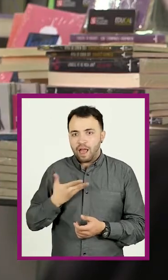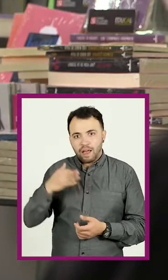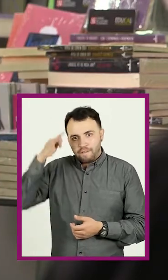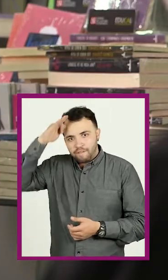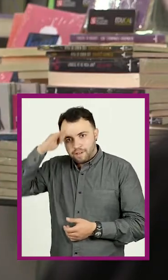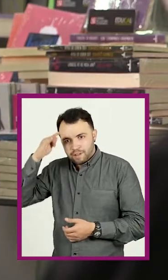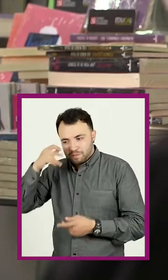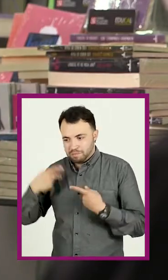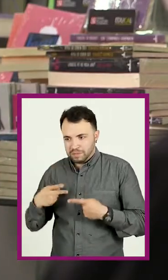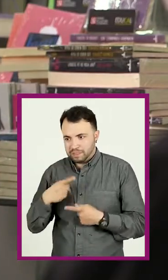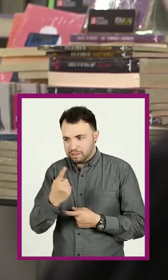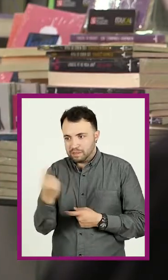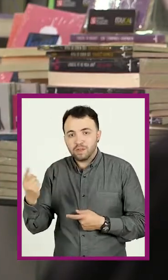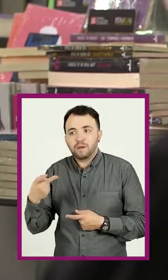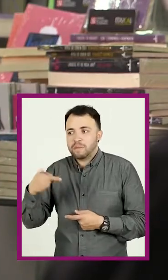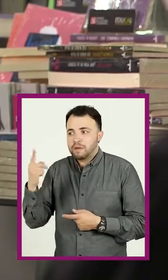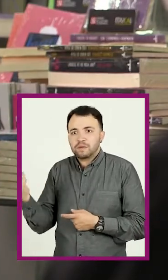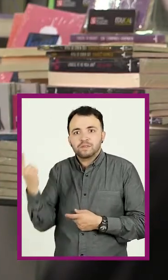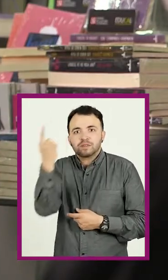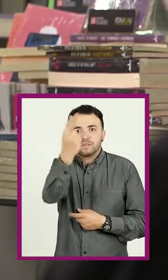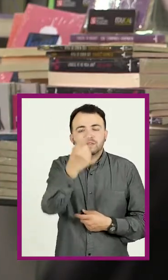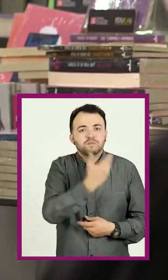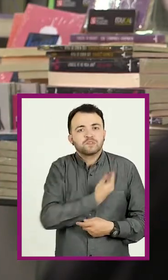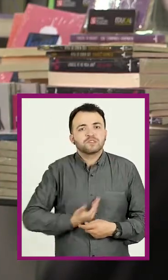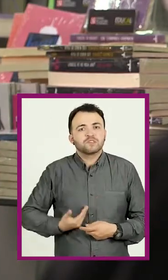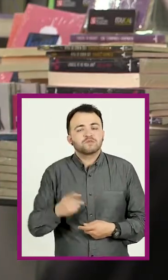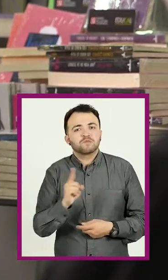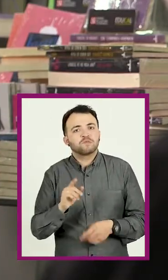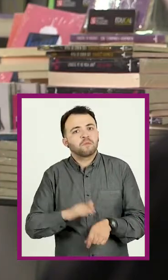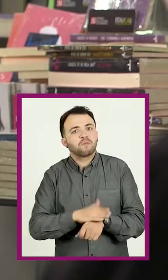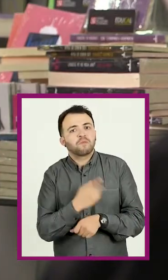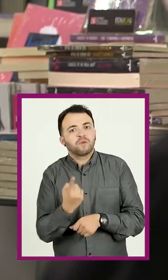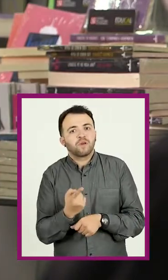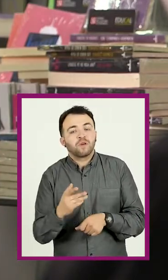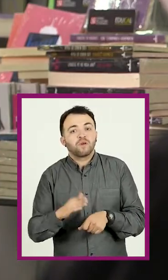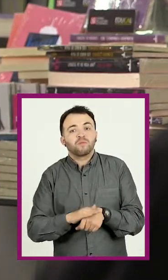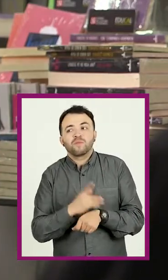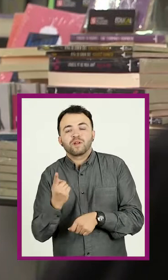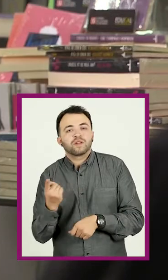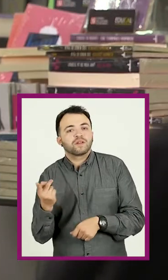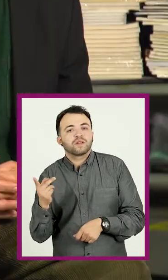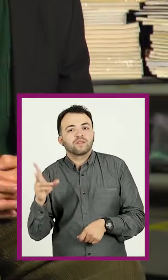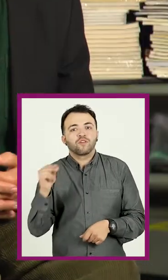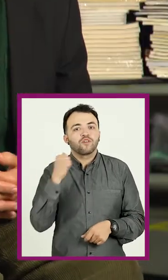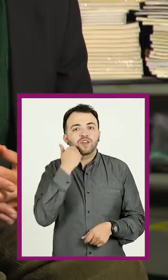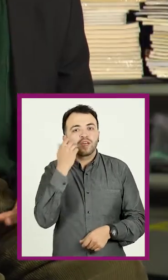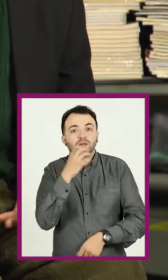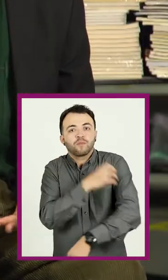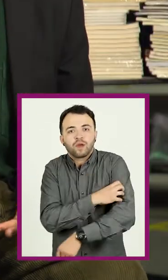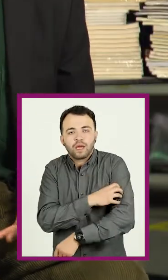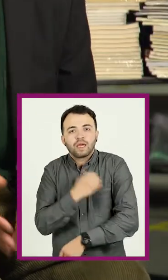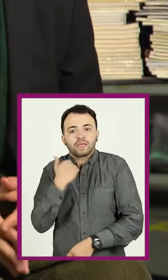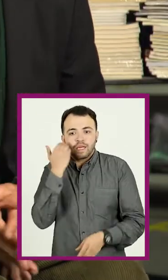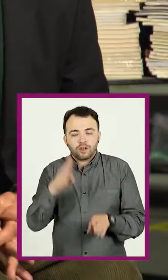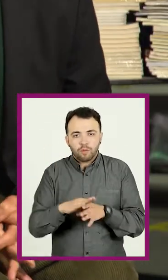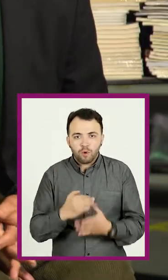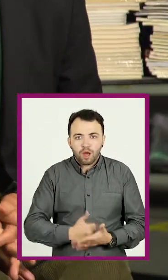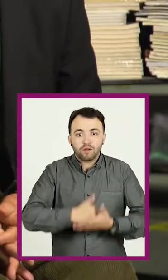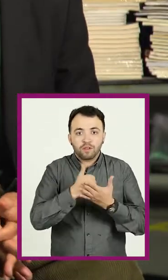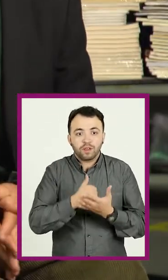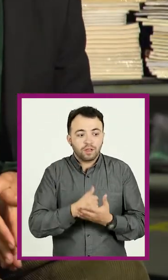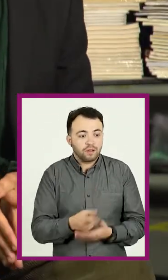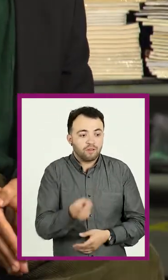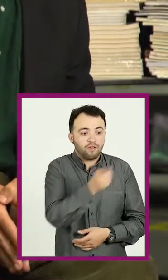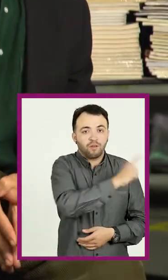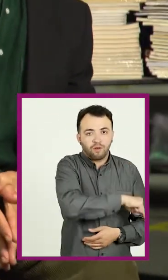embargo, insistimos una y otra vez en esta terquedad o tenacidad de la filosofía. Bueno, porque ya que nombras a Platón, ¿verdad?